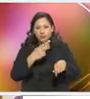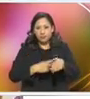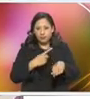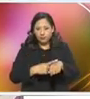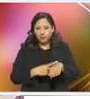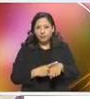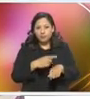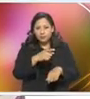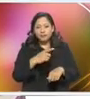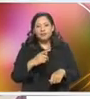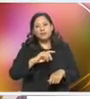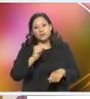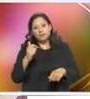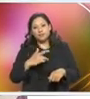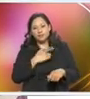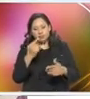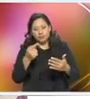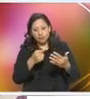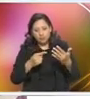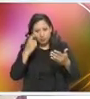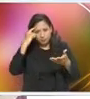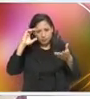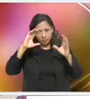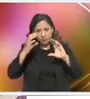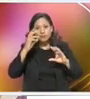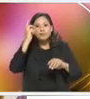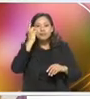de muchos más síntomas, pues alteraciones en